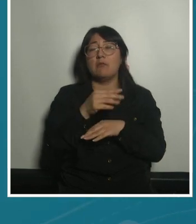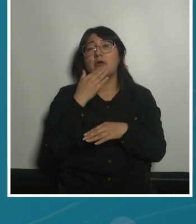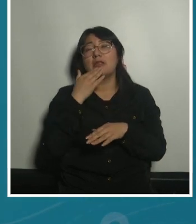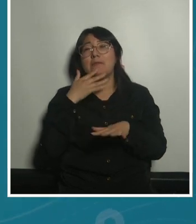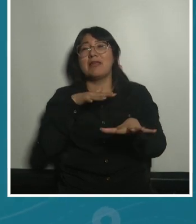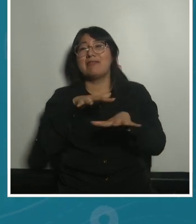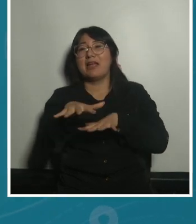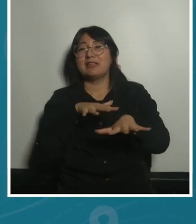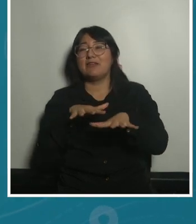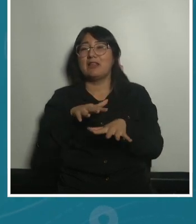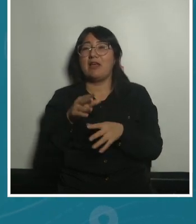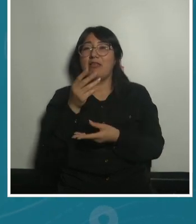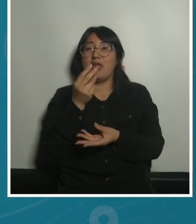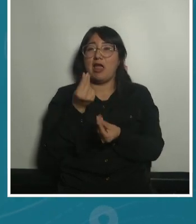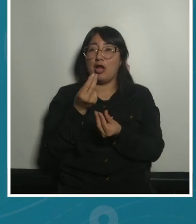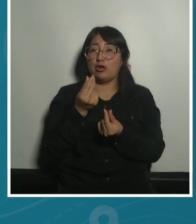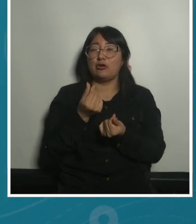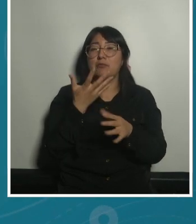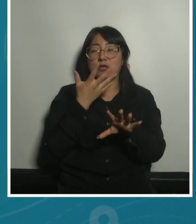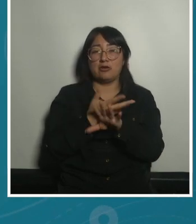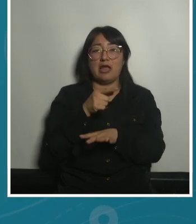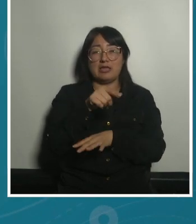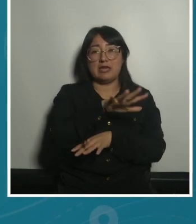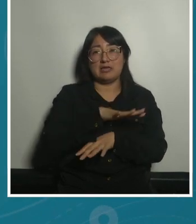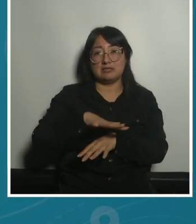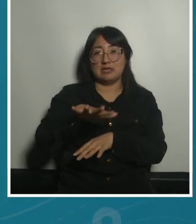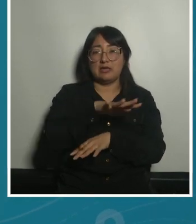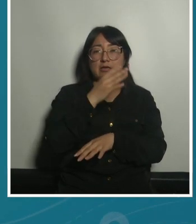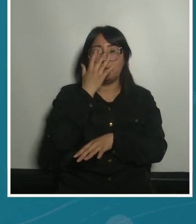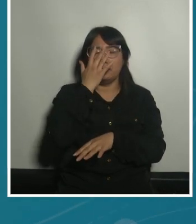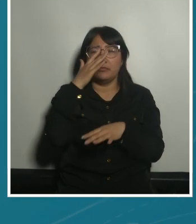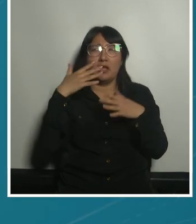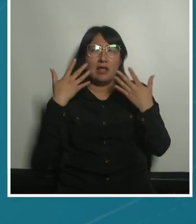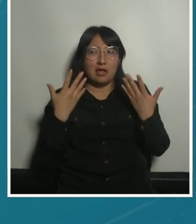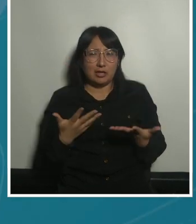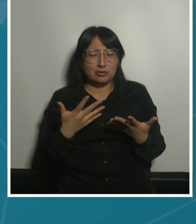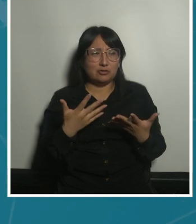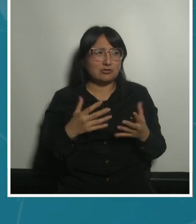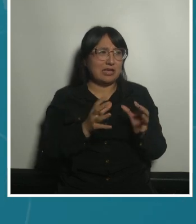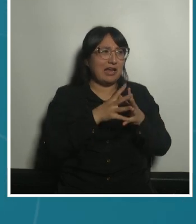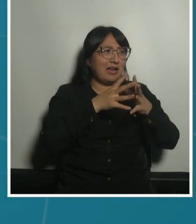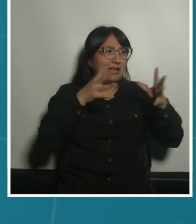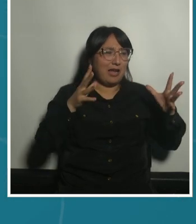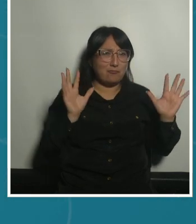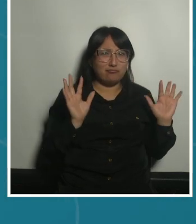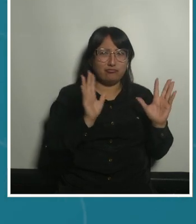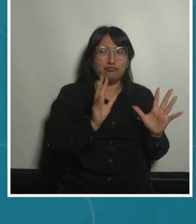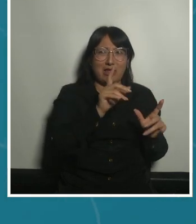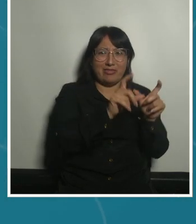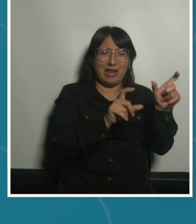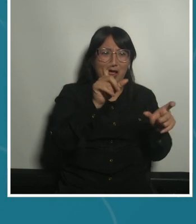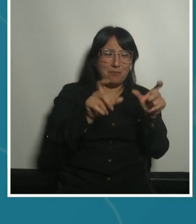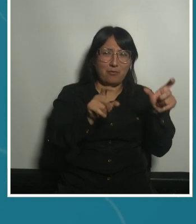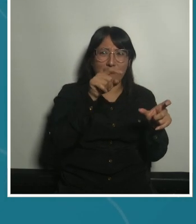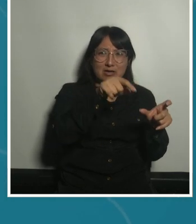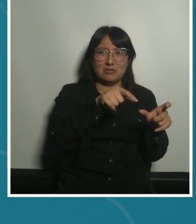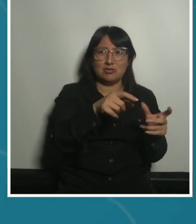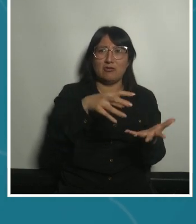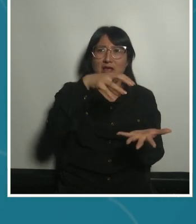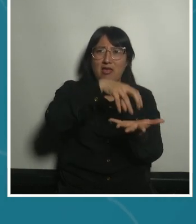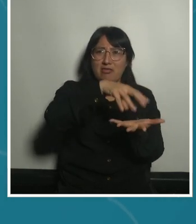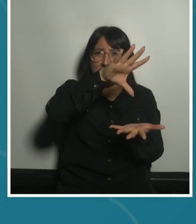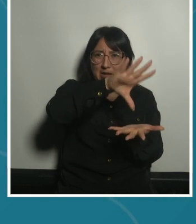actividades económicas que nosotros tenemos en estas áreas metropolitanas. Entonces, gran parte de la población del país está en estas áreas